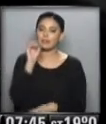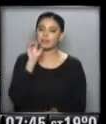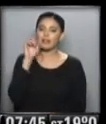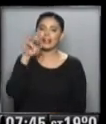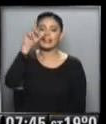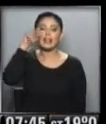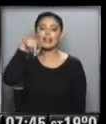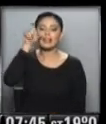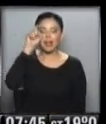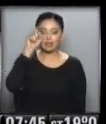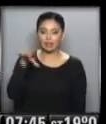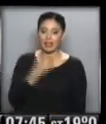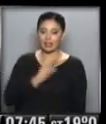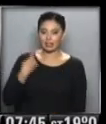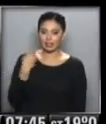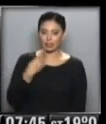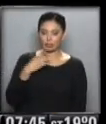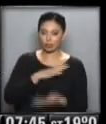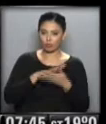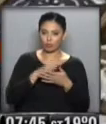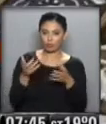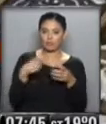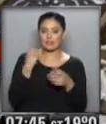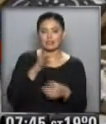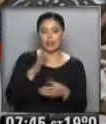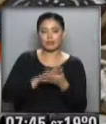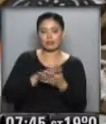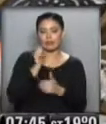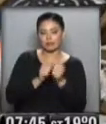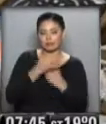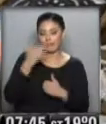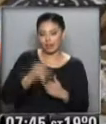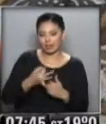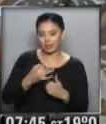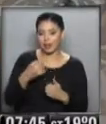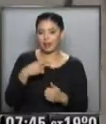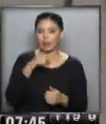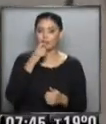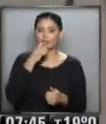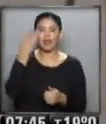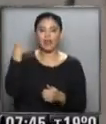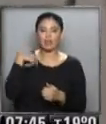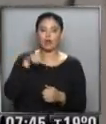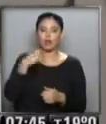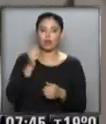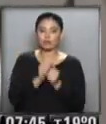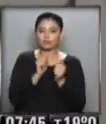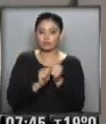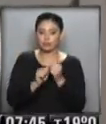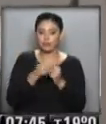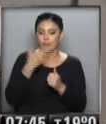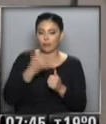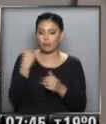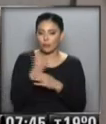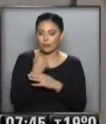lo lleva el director Néstor Frenkel, que de documentales sabe un montón. Y si no, podés ver Buscando a Reynolds o Construcción de una ciudad. Y